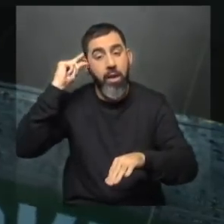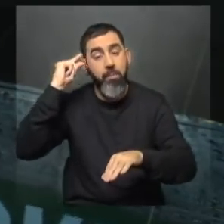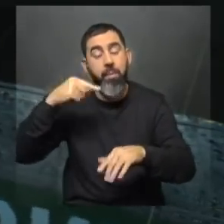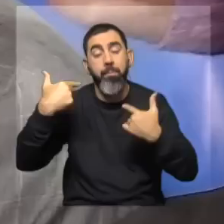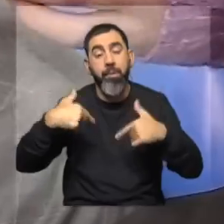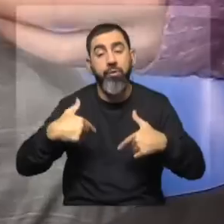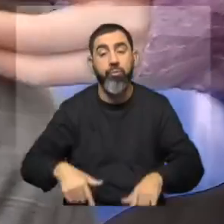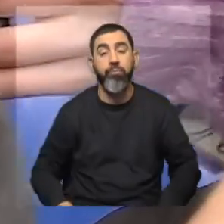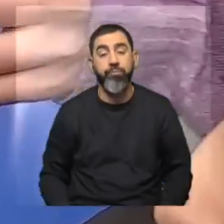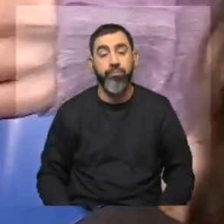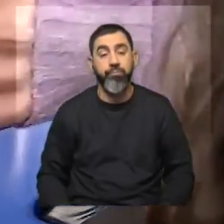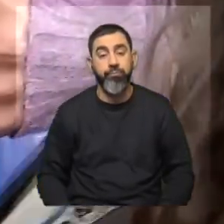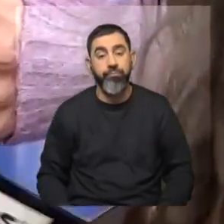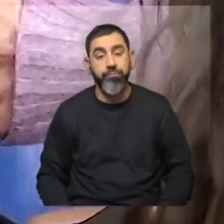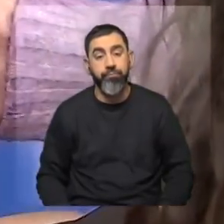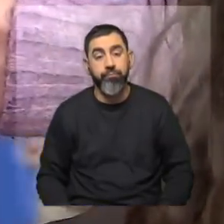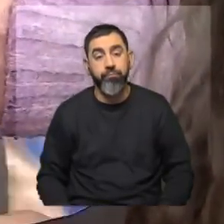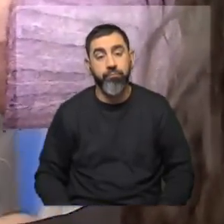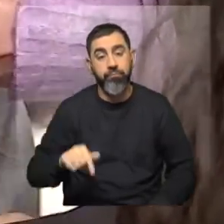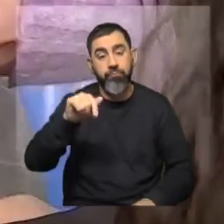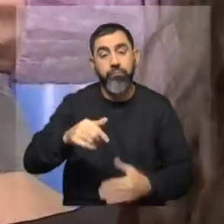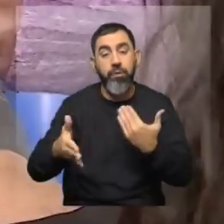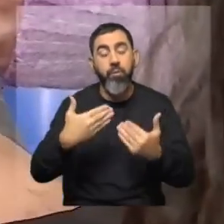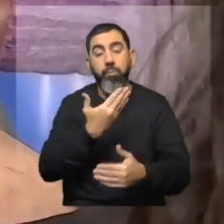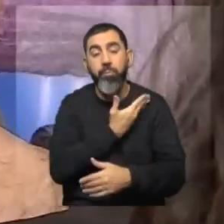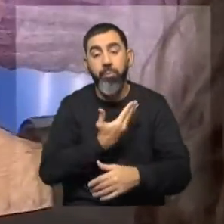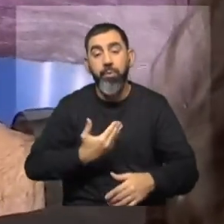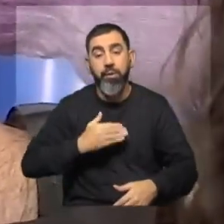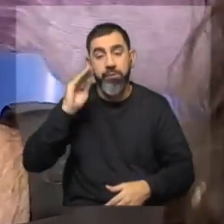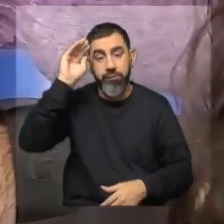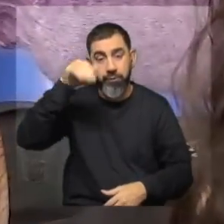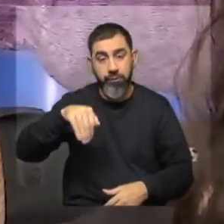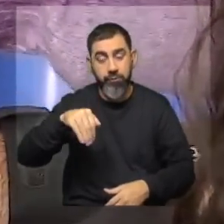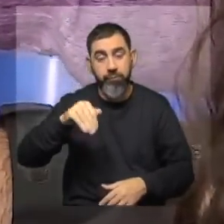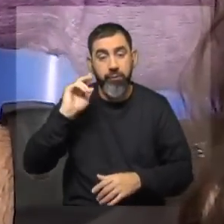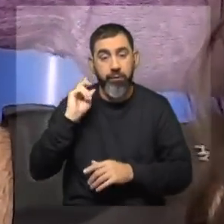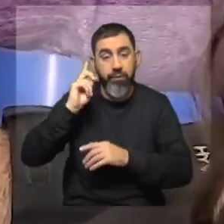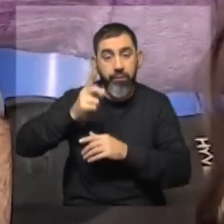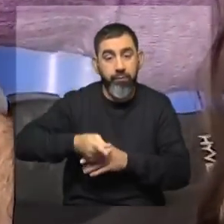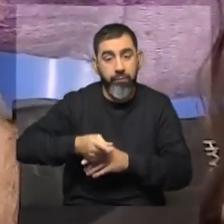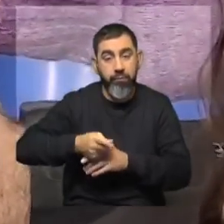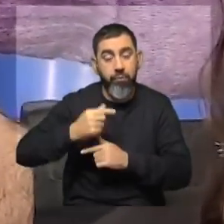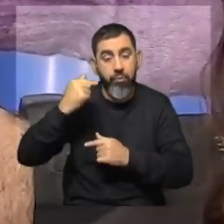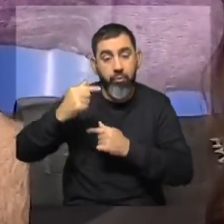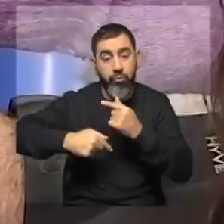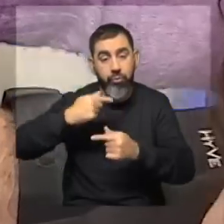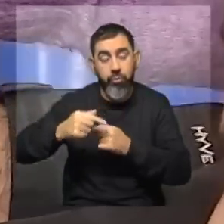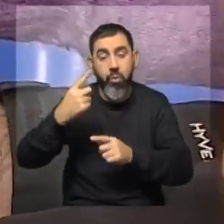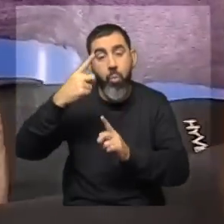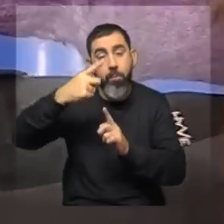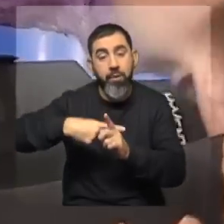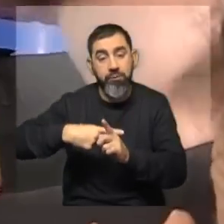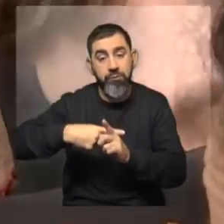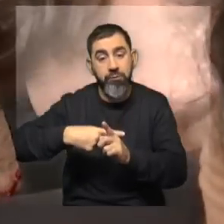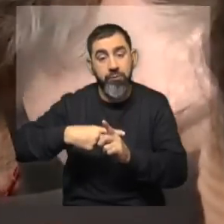lema hoy temprano hablamos con el presidente de la república y definimos mantener orus más